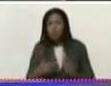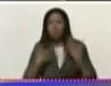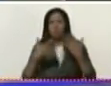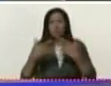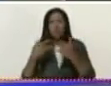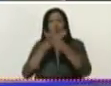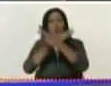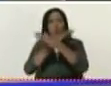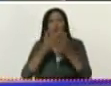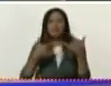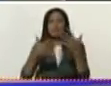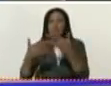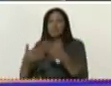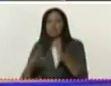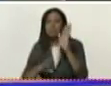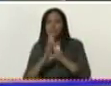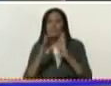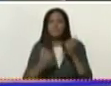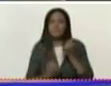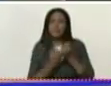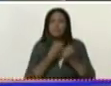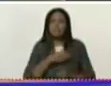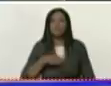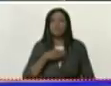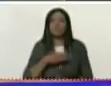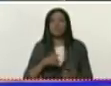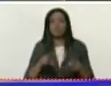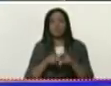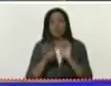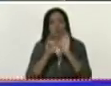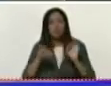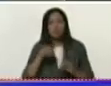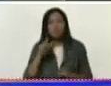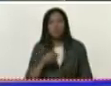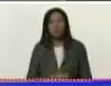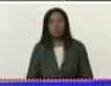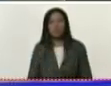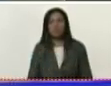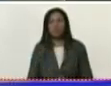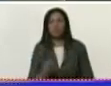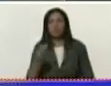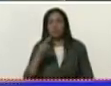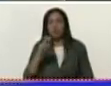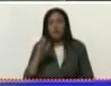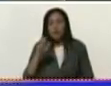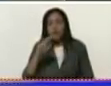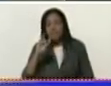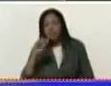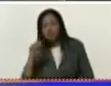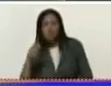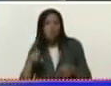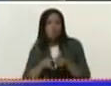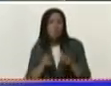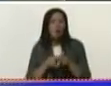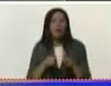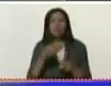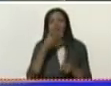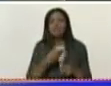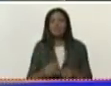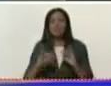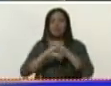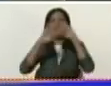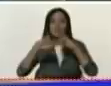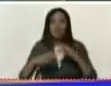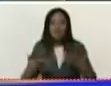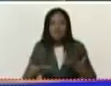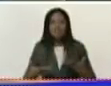de juguetes en una base de misiones, la base de misiones Güerito, en el marco de estas Navidades felices en el